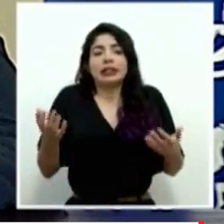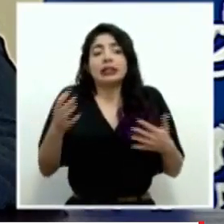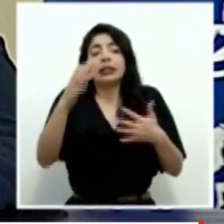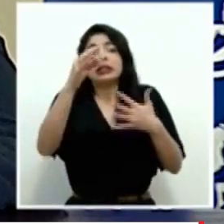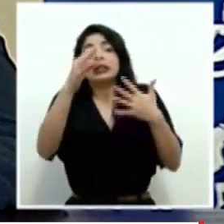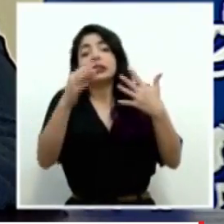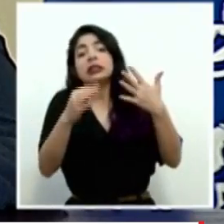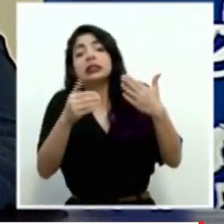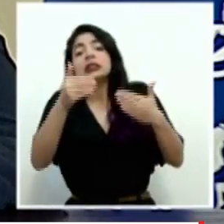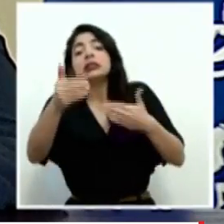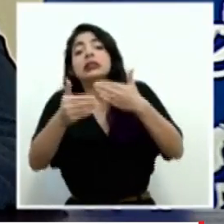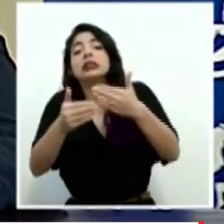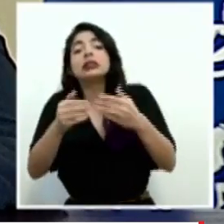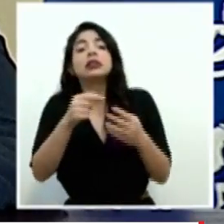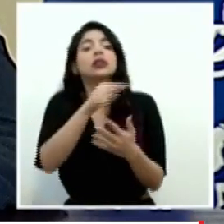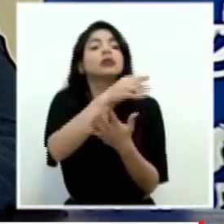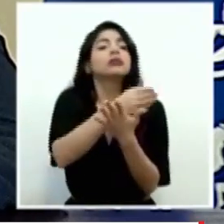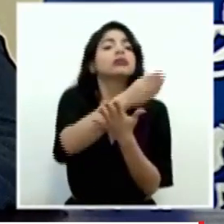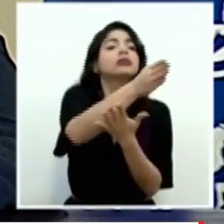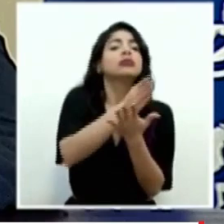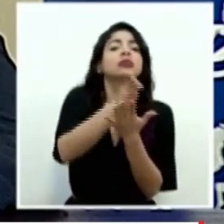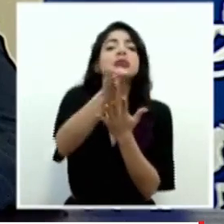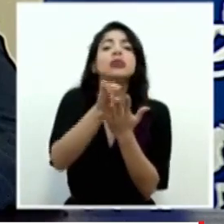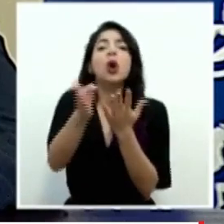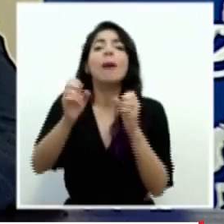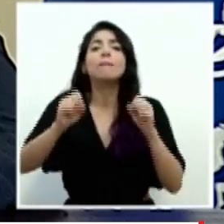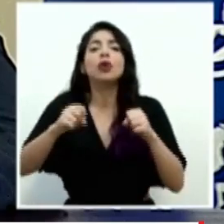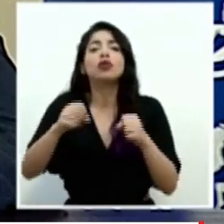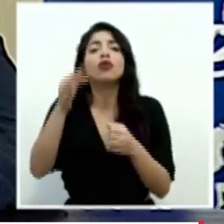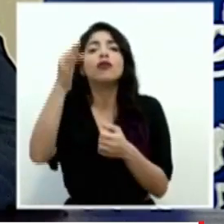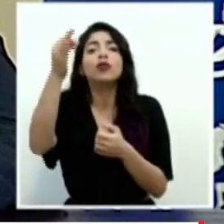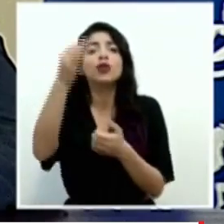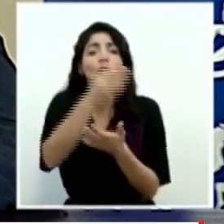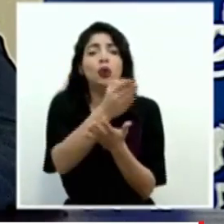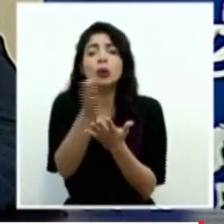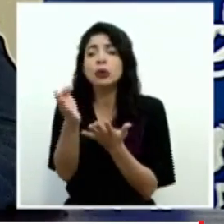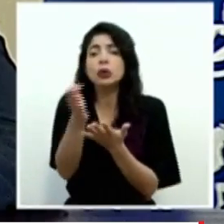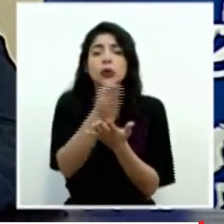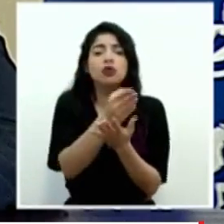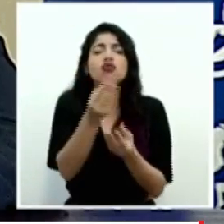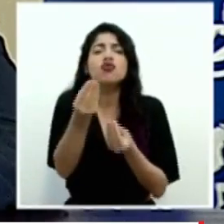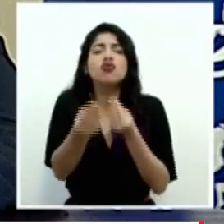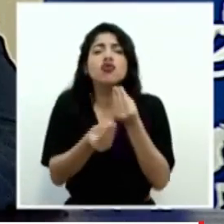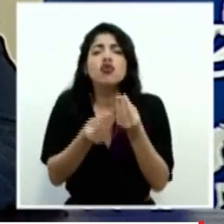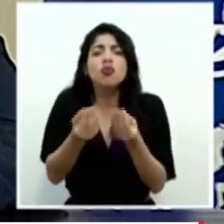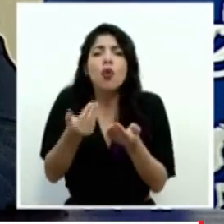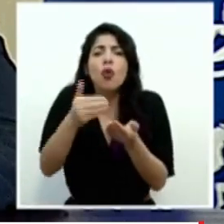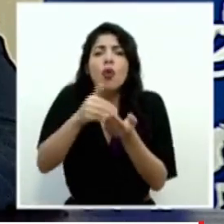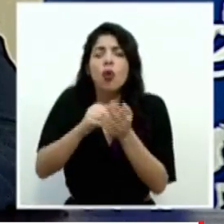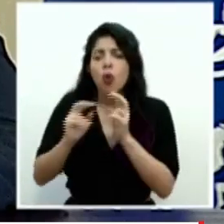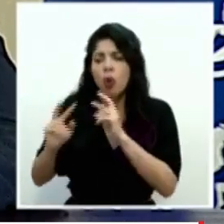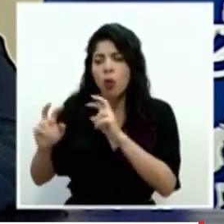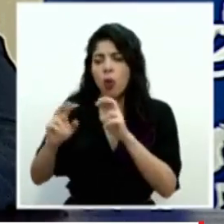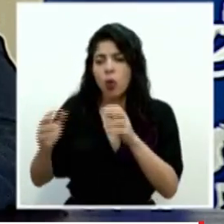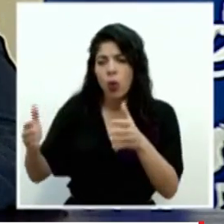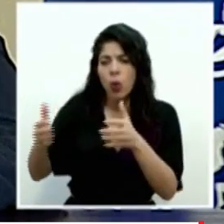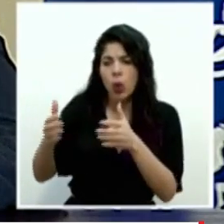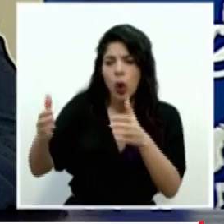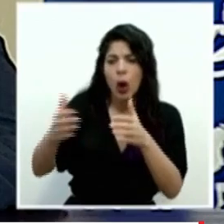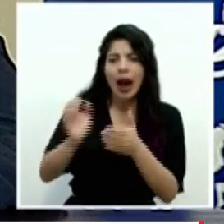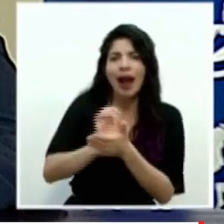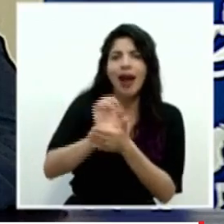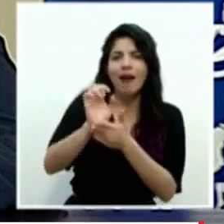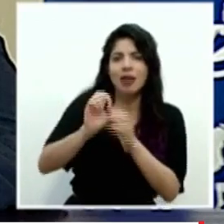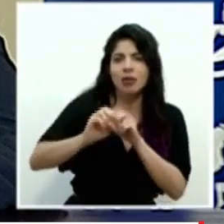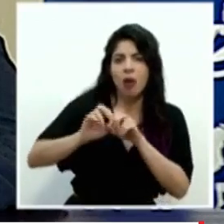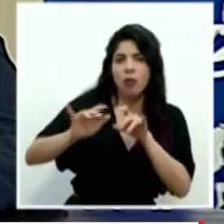posibles escenarios para disminuir o para lograr retomar la trazabilidad y que no exista un aumento acelerado